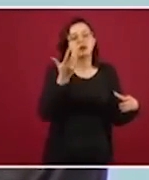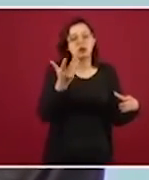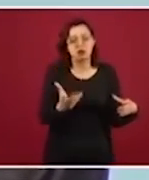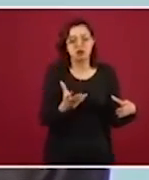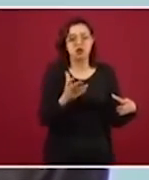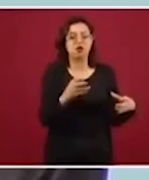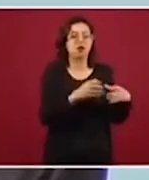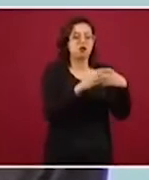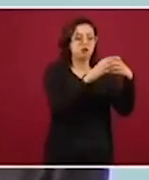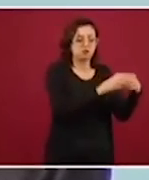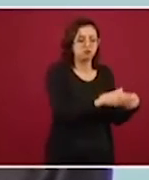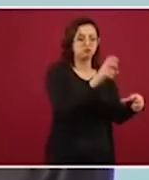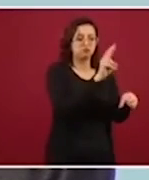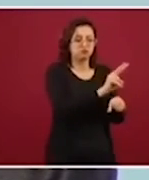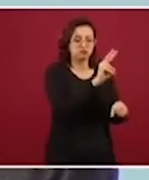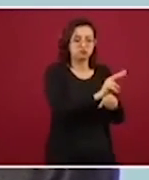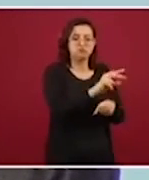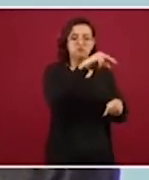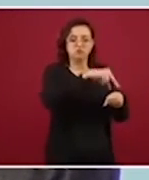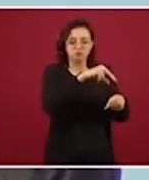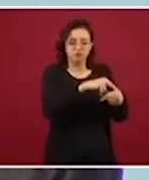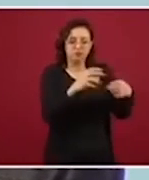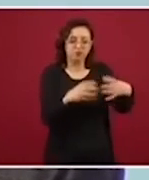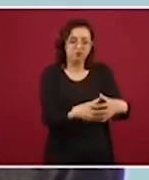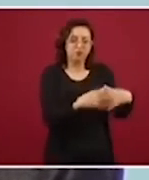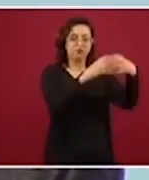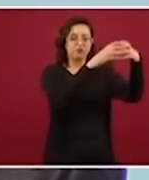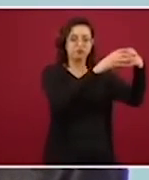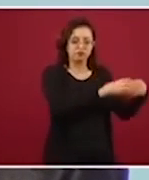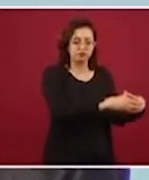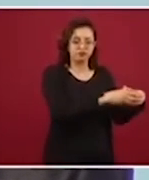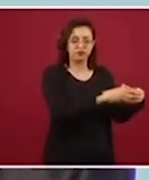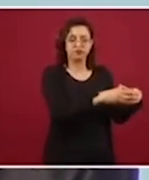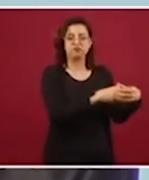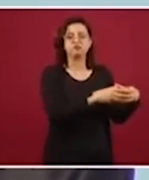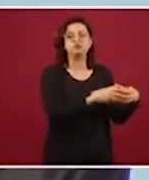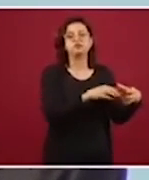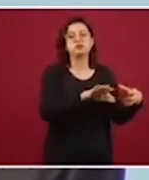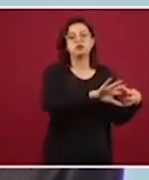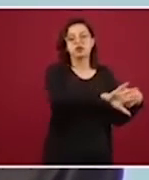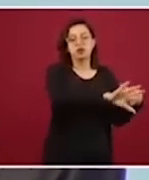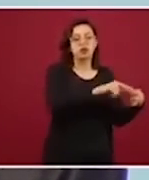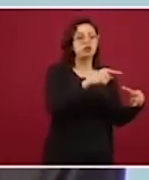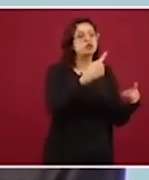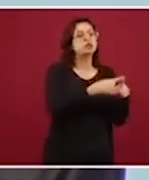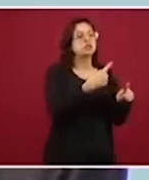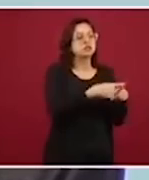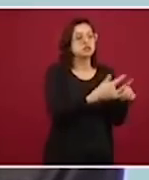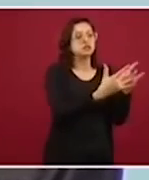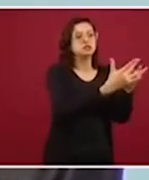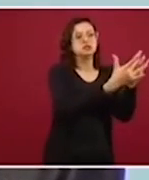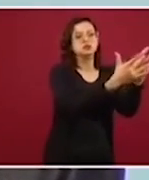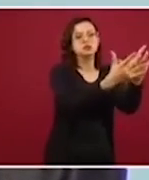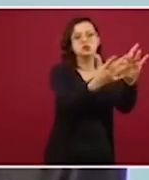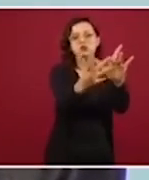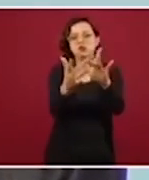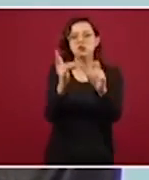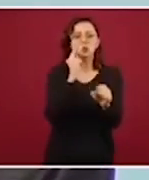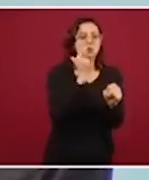asistido o supervisado por la autoridad sanitaria y hacer los estudios de contactos para detectar si hay